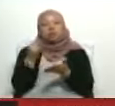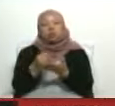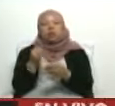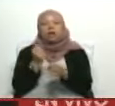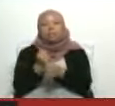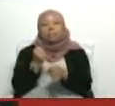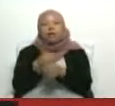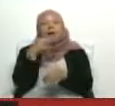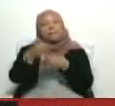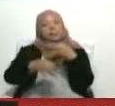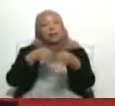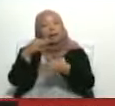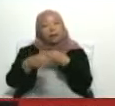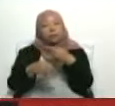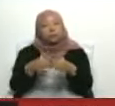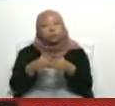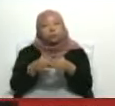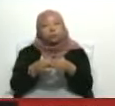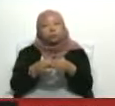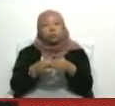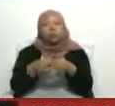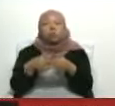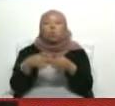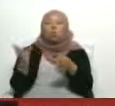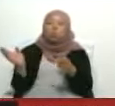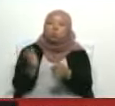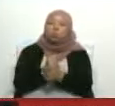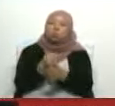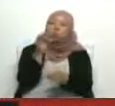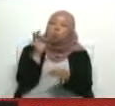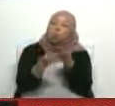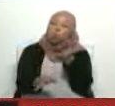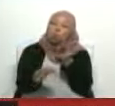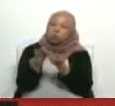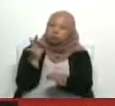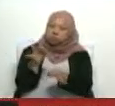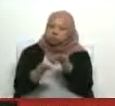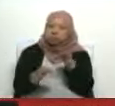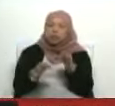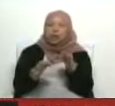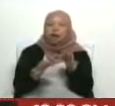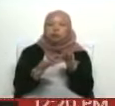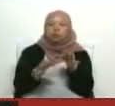detallar los casos que hemos venido judicializando